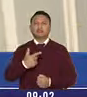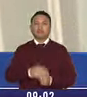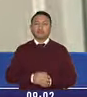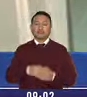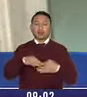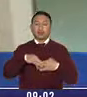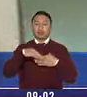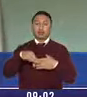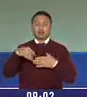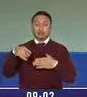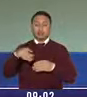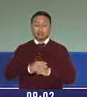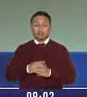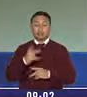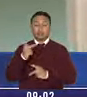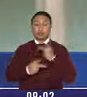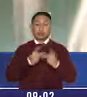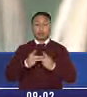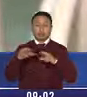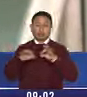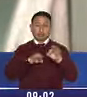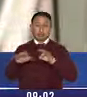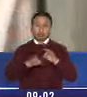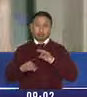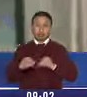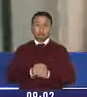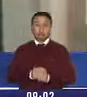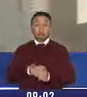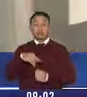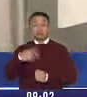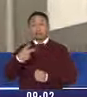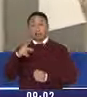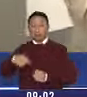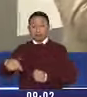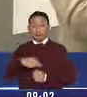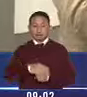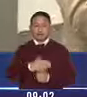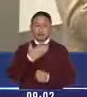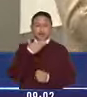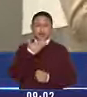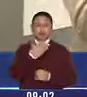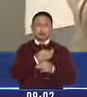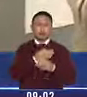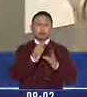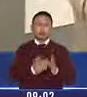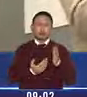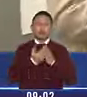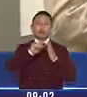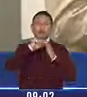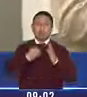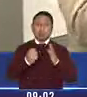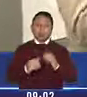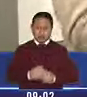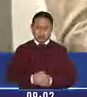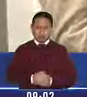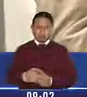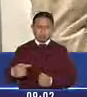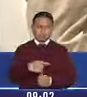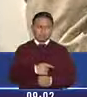guías que explican una serie de procedimientos, de pasos, pero que también indican sobre cómo es la funcionalidad de un sistema que, al ser nuevo, no